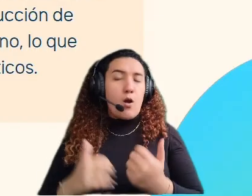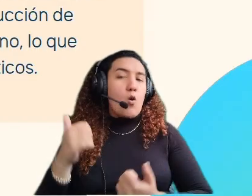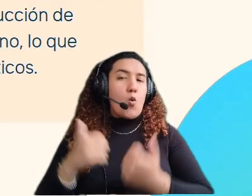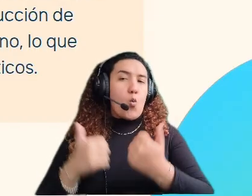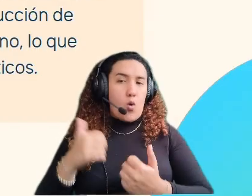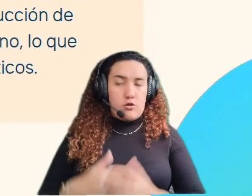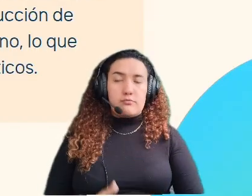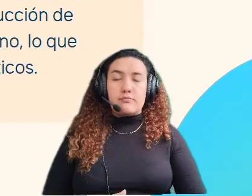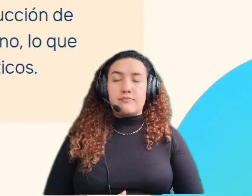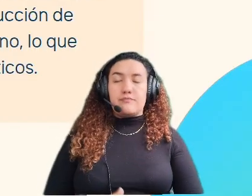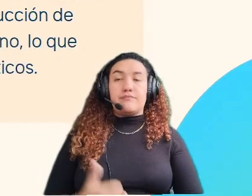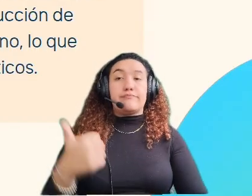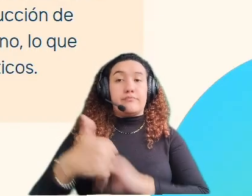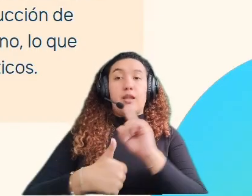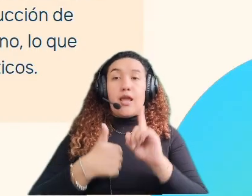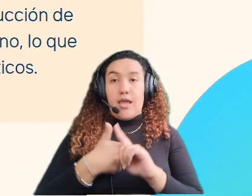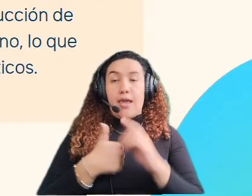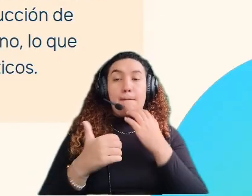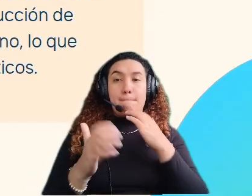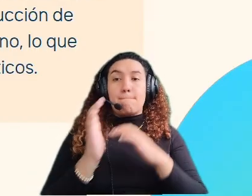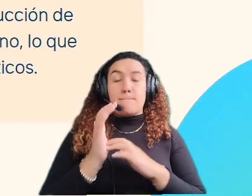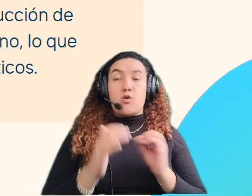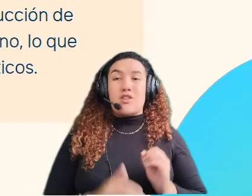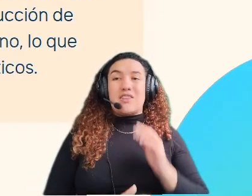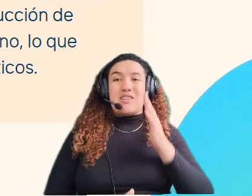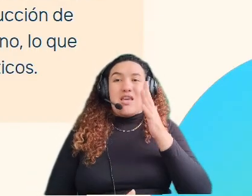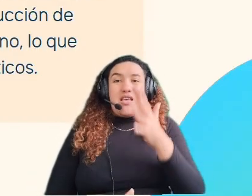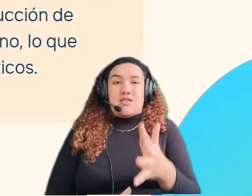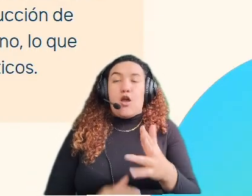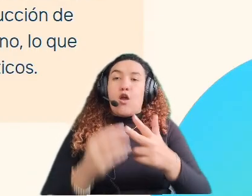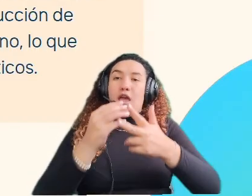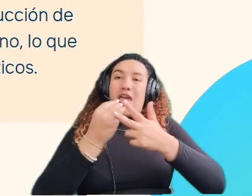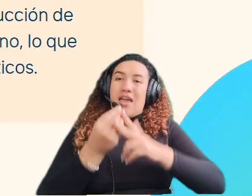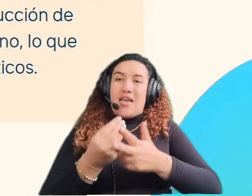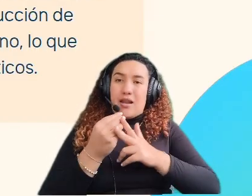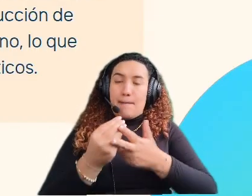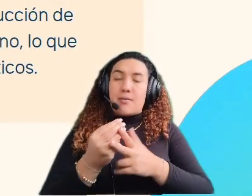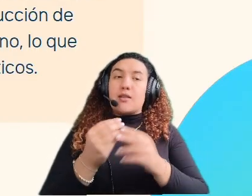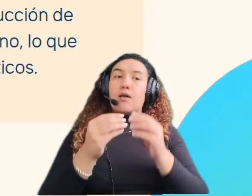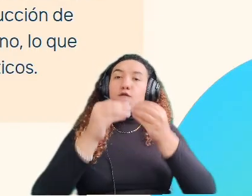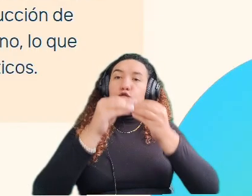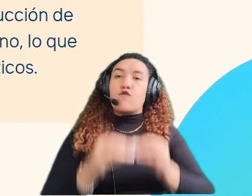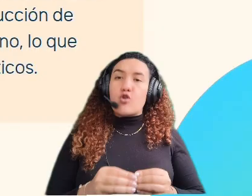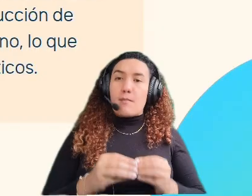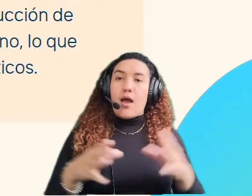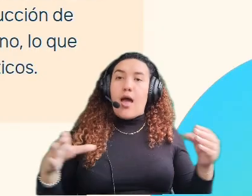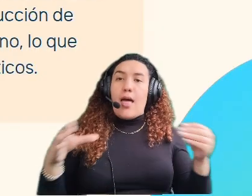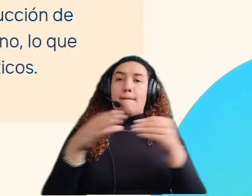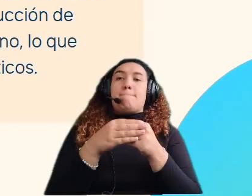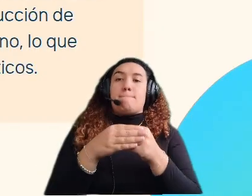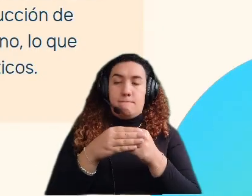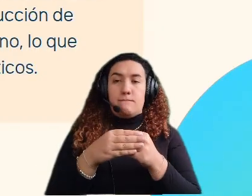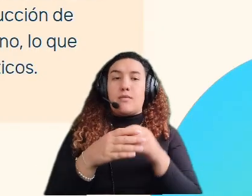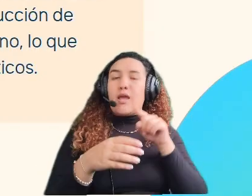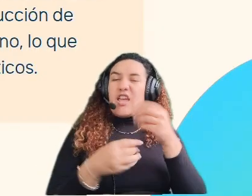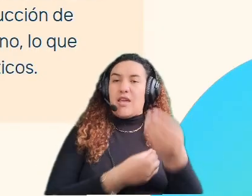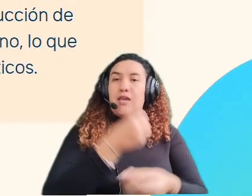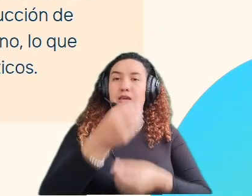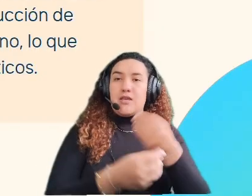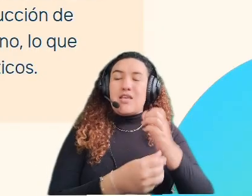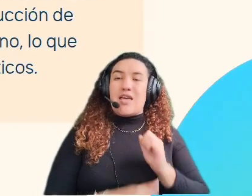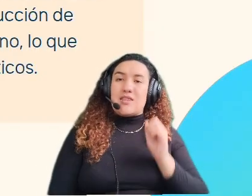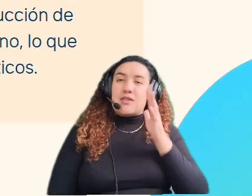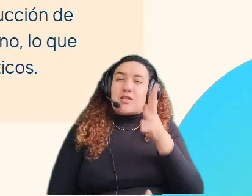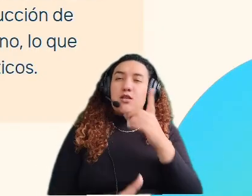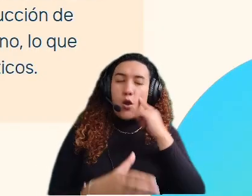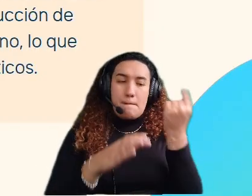varios puntos, uno de los cuales fue como la descripción de la maquinaria y mecanismos celulares adaptativos. En esta